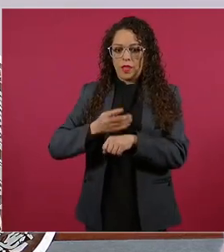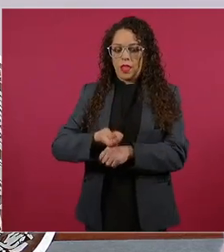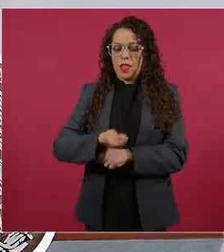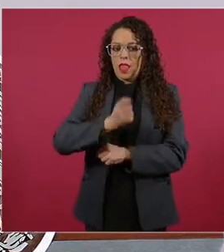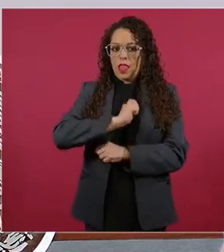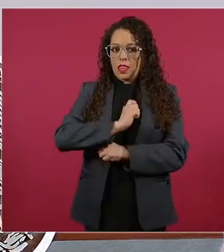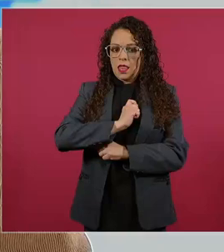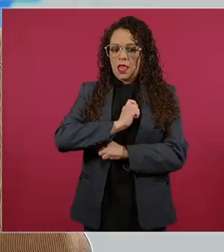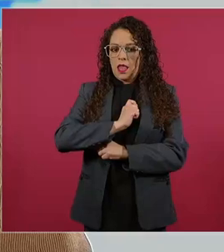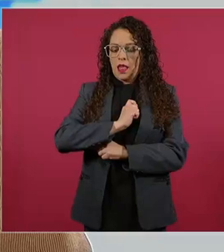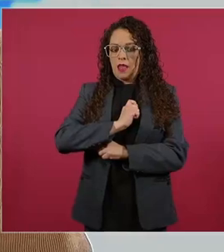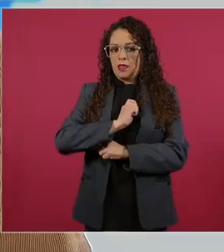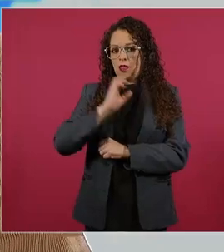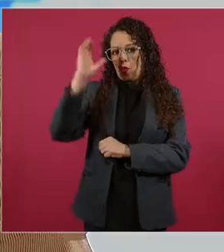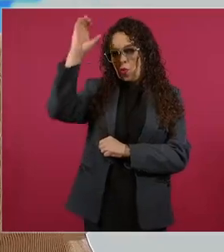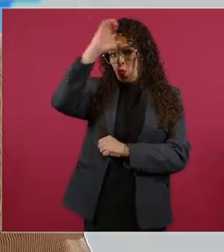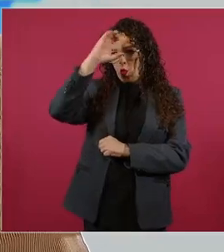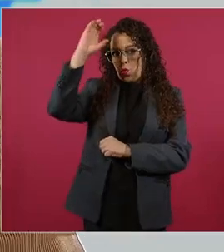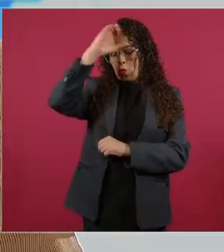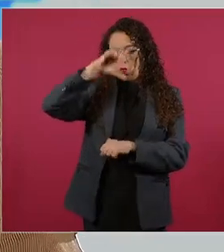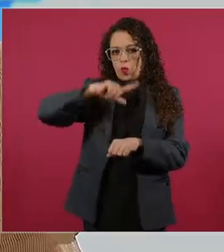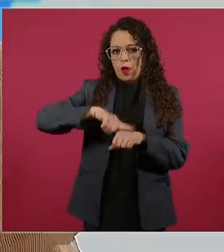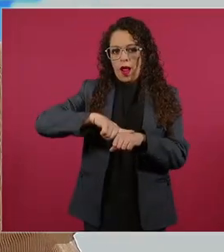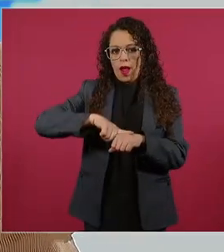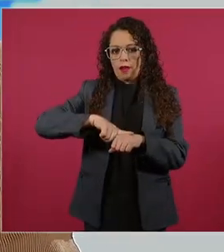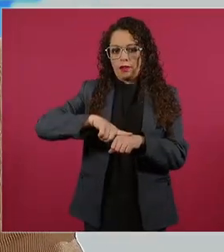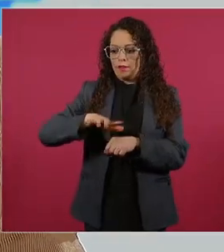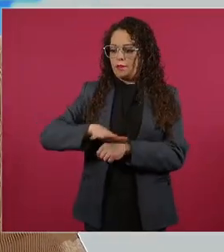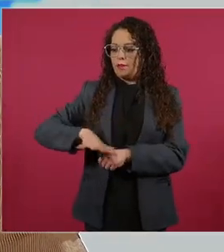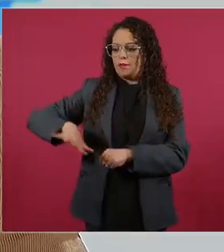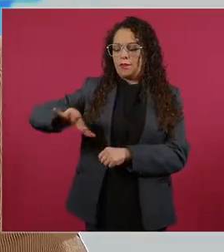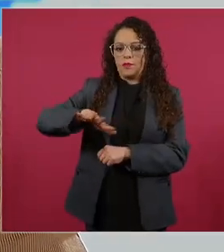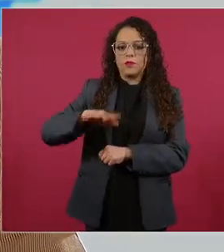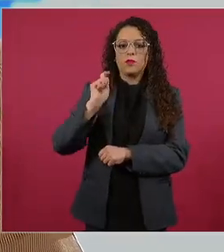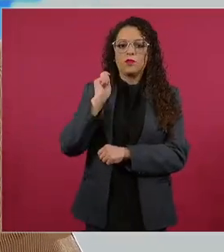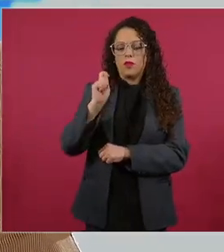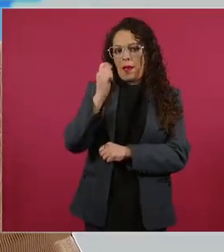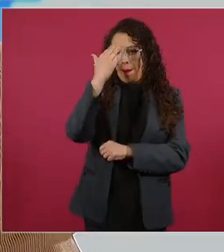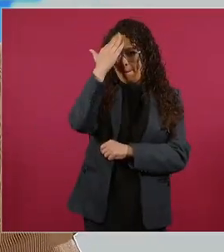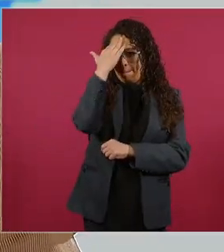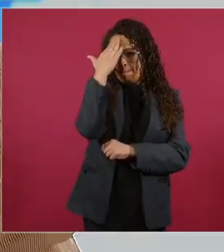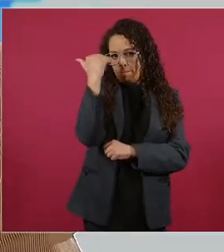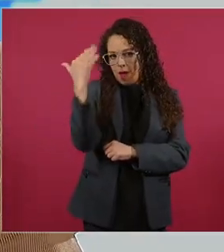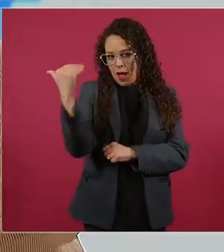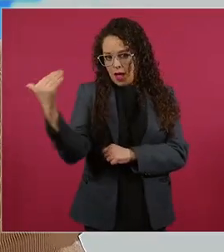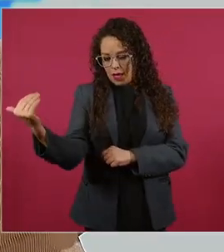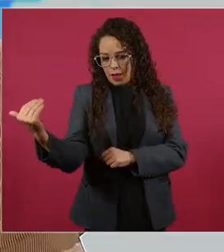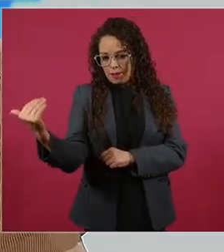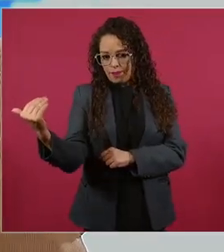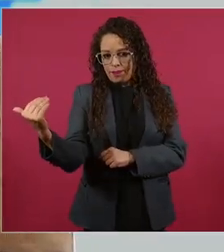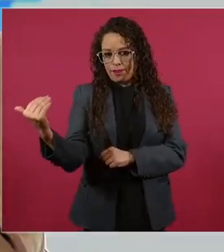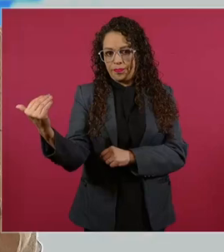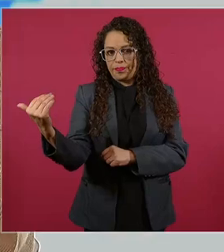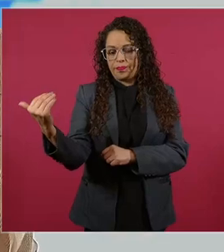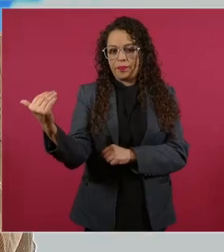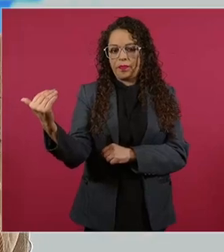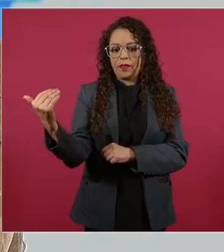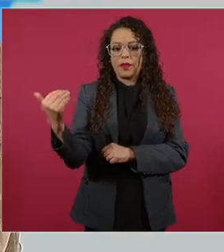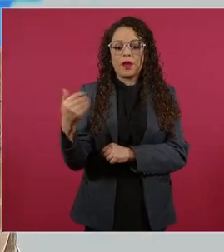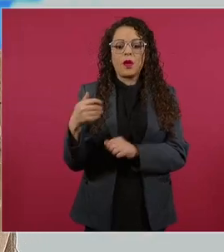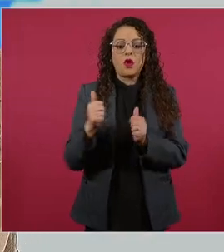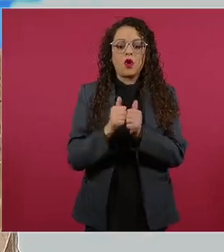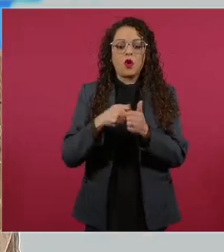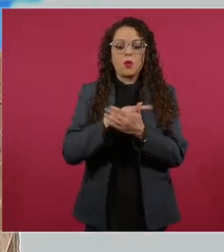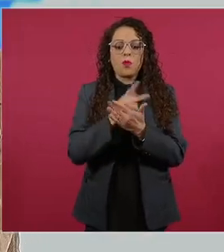y de riqueza cultural de la gran civilización maya, pero ahora desde la perspectiva del programa